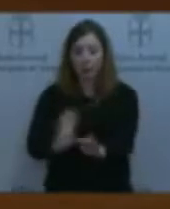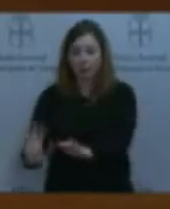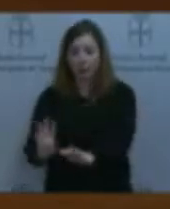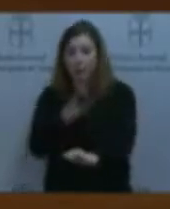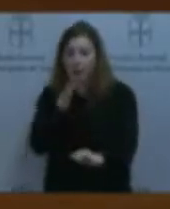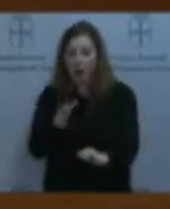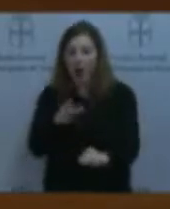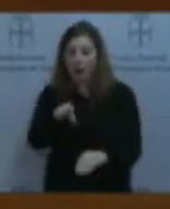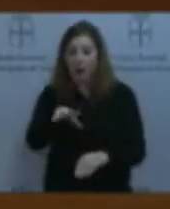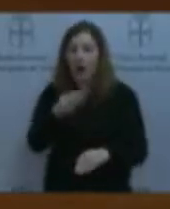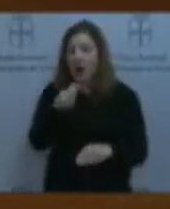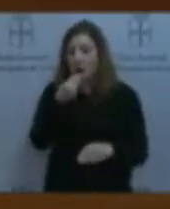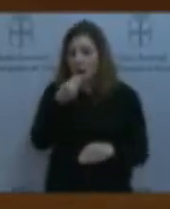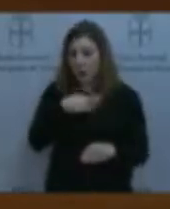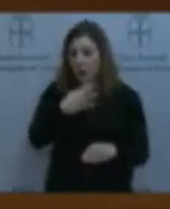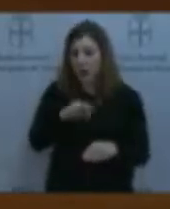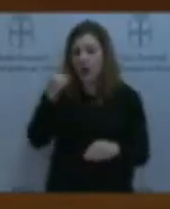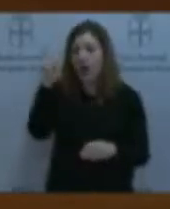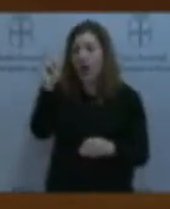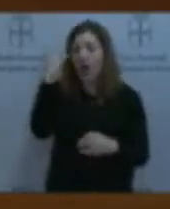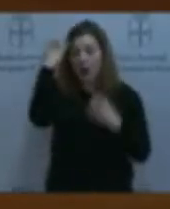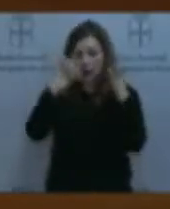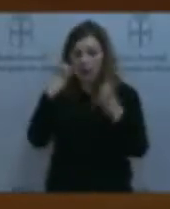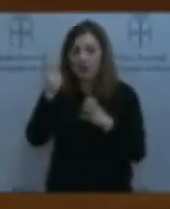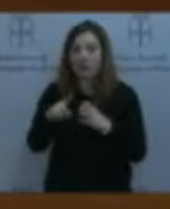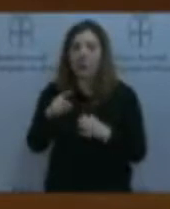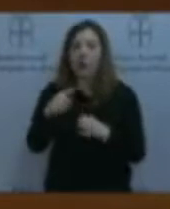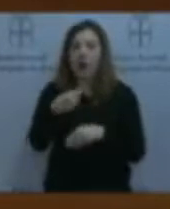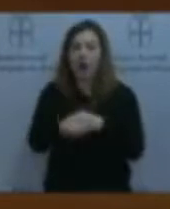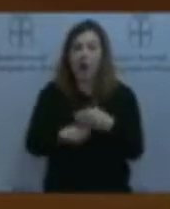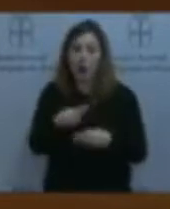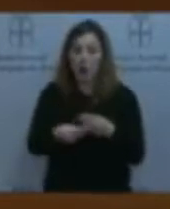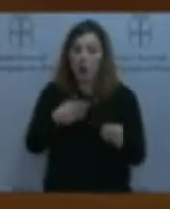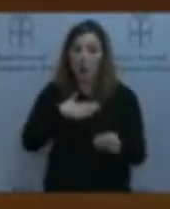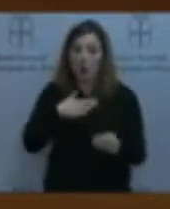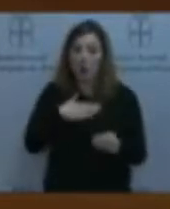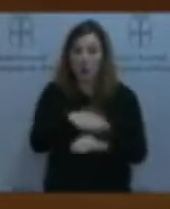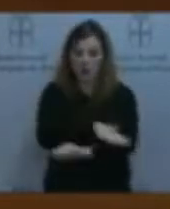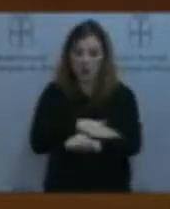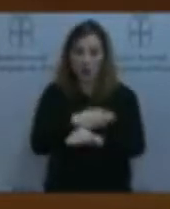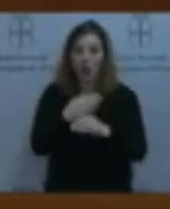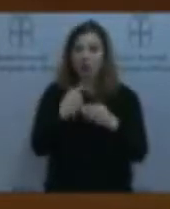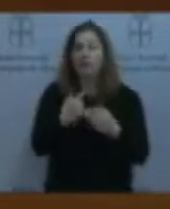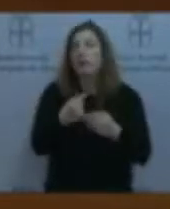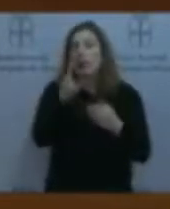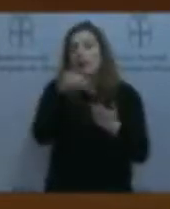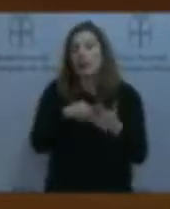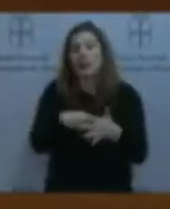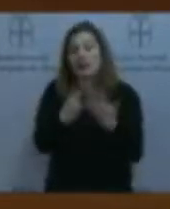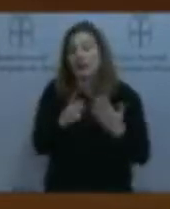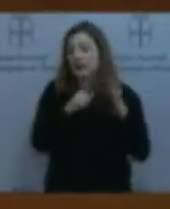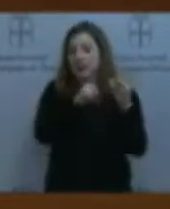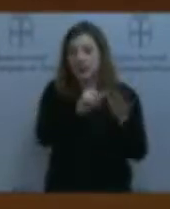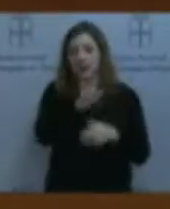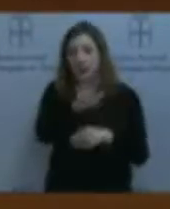se ejecutaron por obra propia de la Administración 126 hectáreas, en el 2017 653, teniendo en cuenta que las